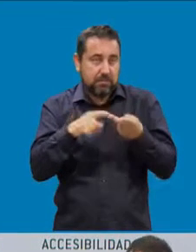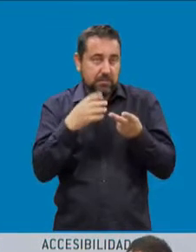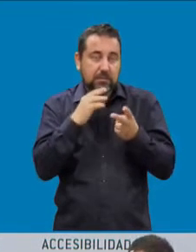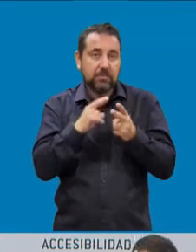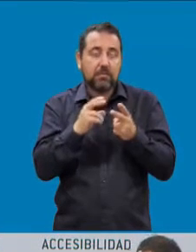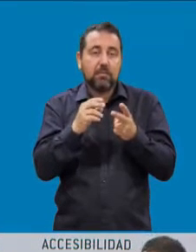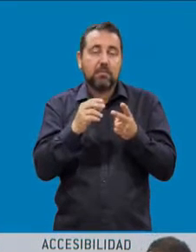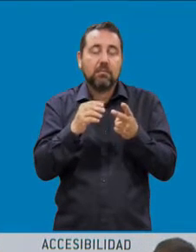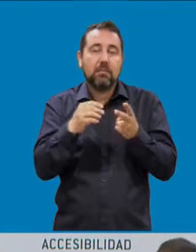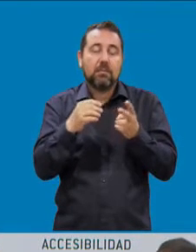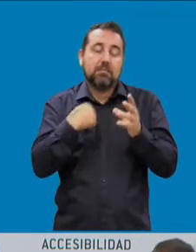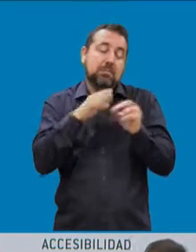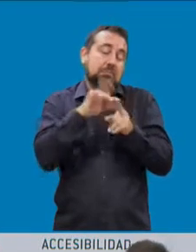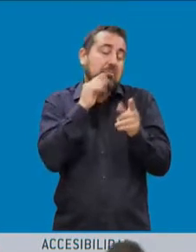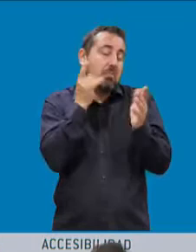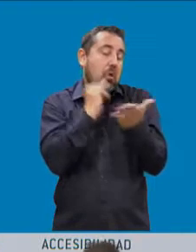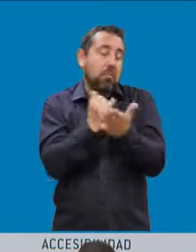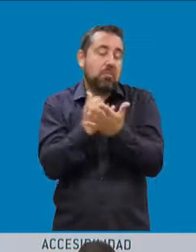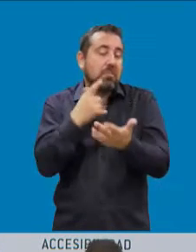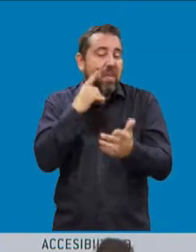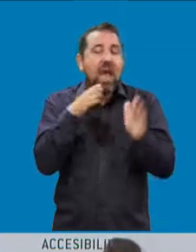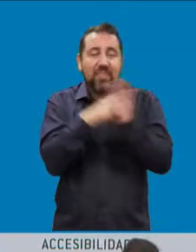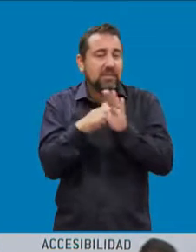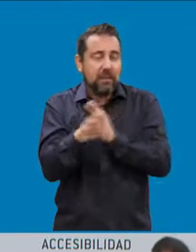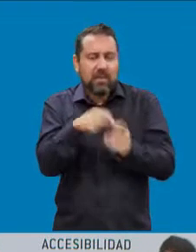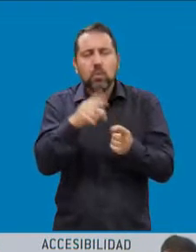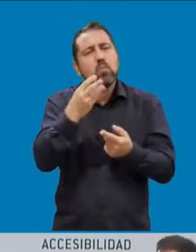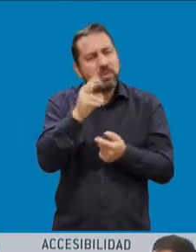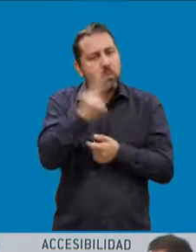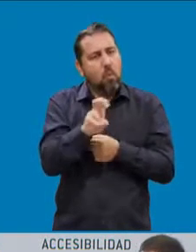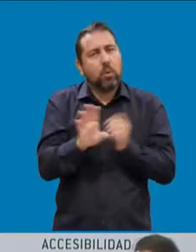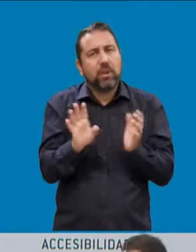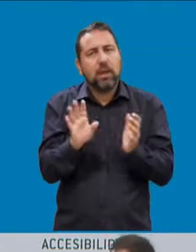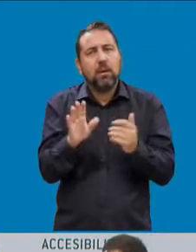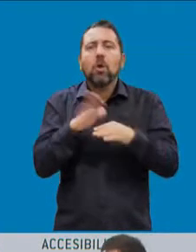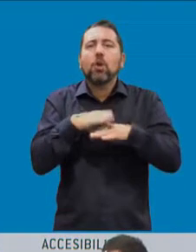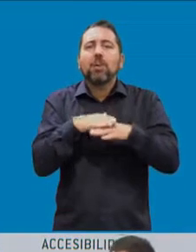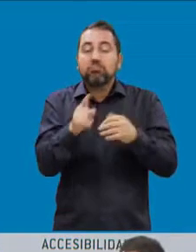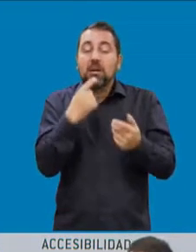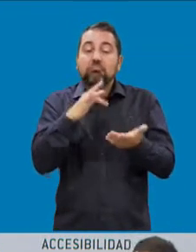para Chrome, para el navegador Chrome. Con ella se puede probar muy bien la accesibilidad, es bastante interesante, es muy útil,